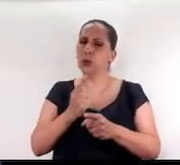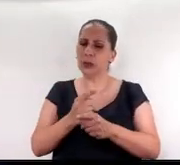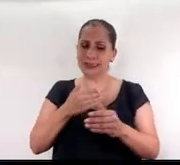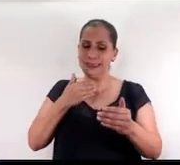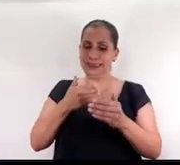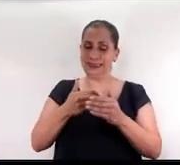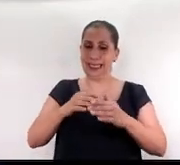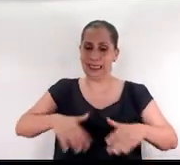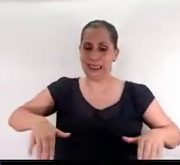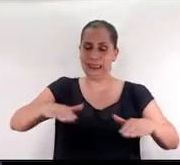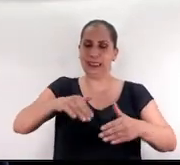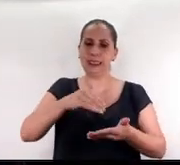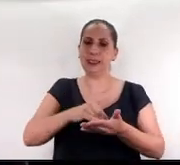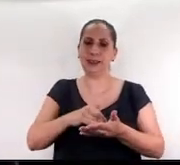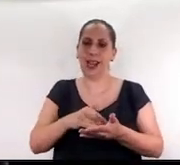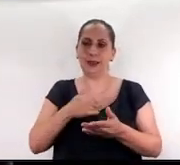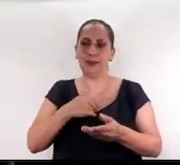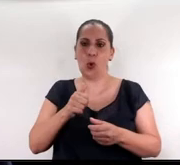otra alternativa.